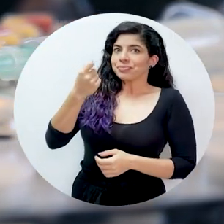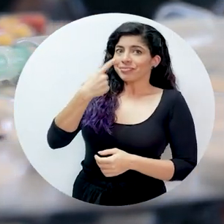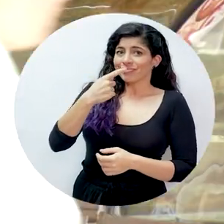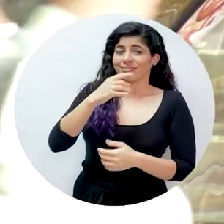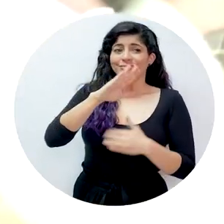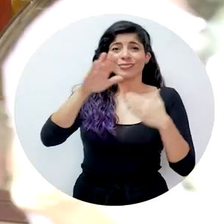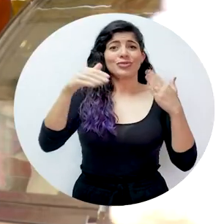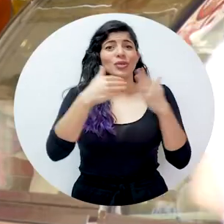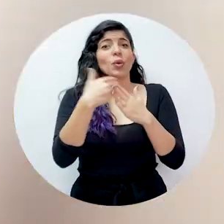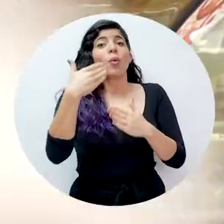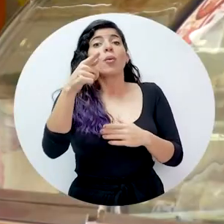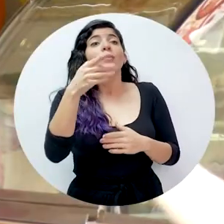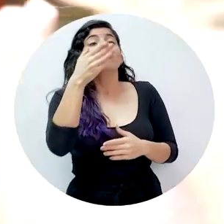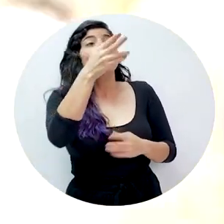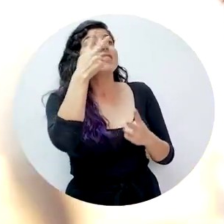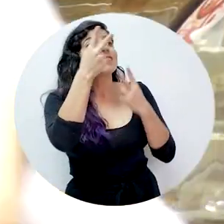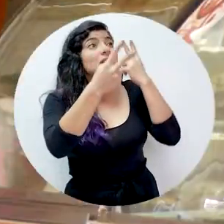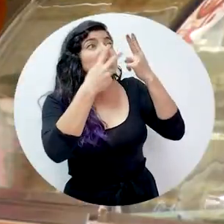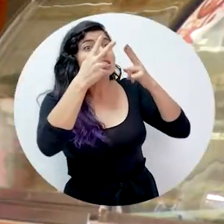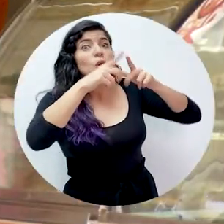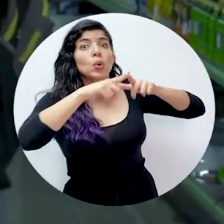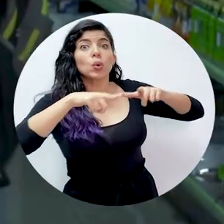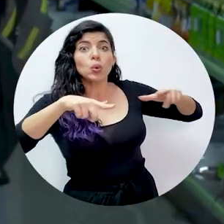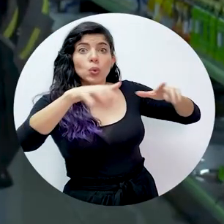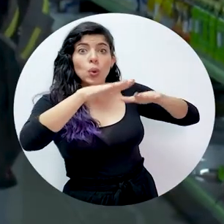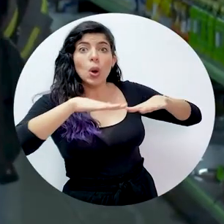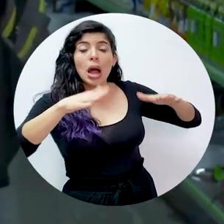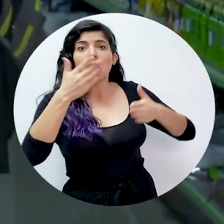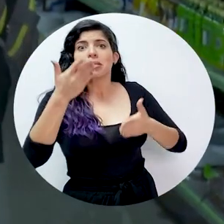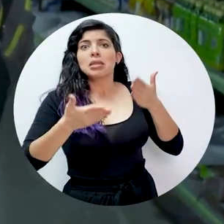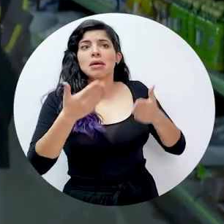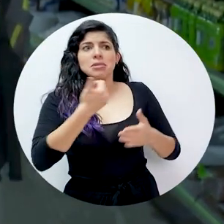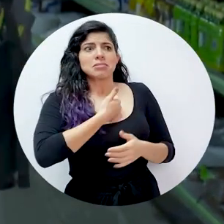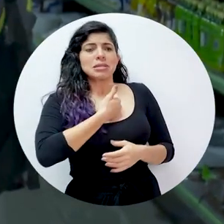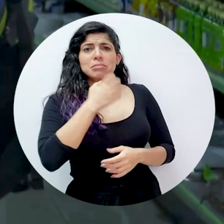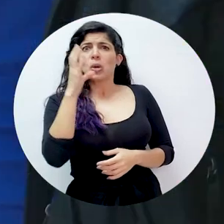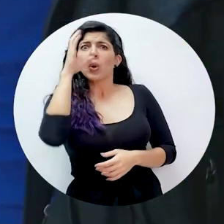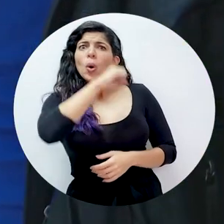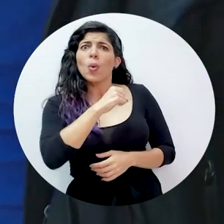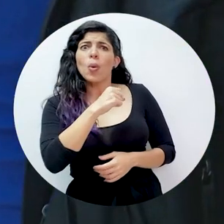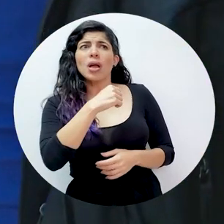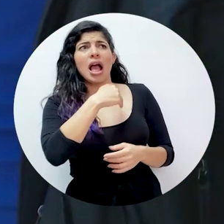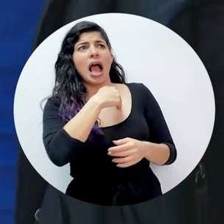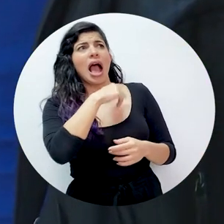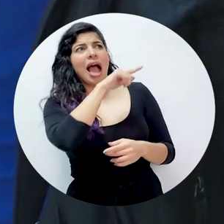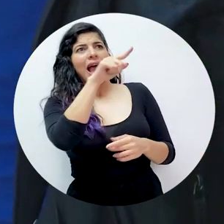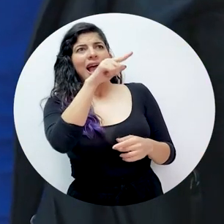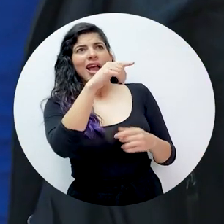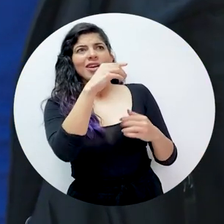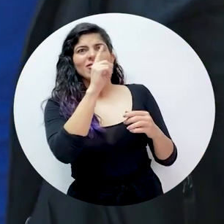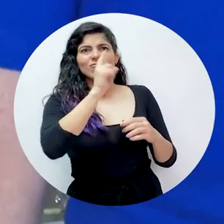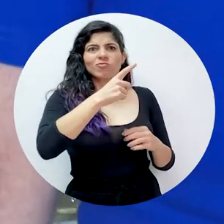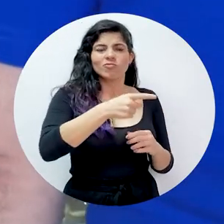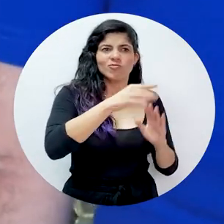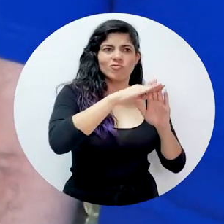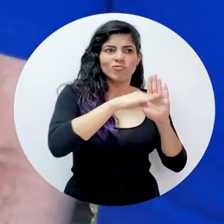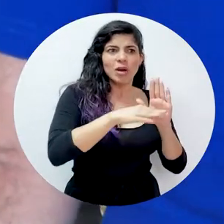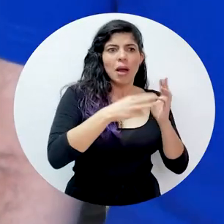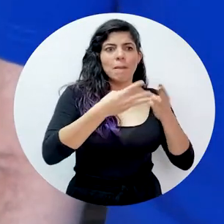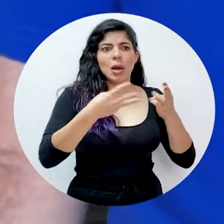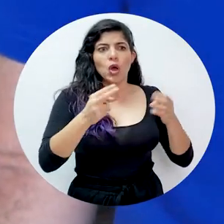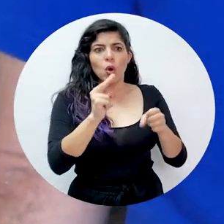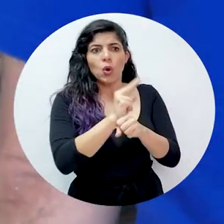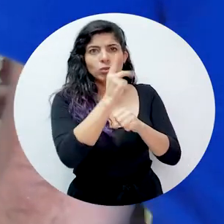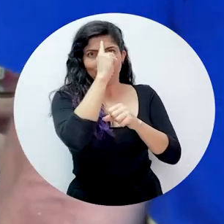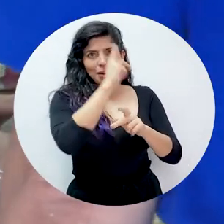toma, todo lo que es cuando usted visita un establecimiento y usted tal vez no se percata de ciertas medidas, de ciertos materiales que se usan